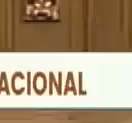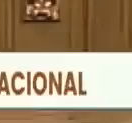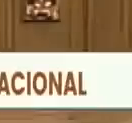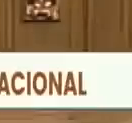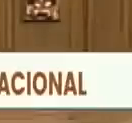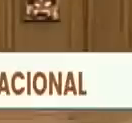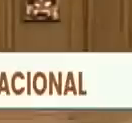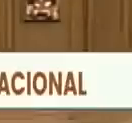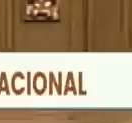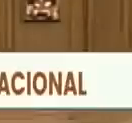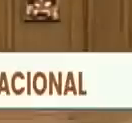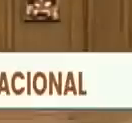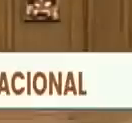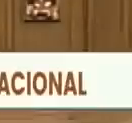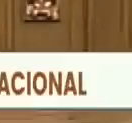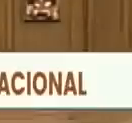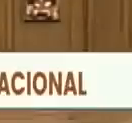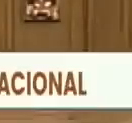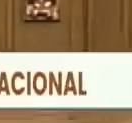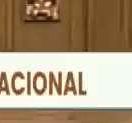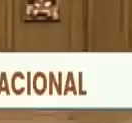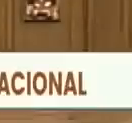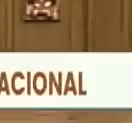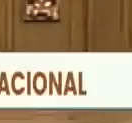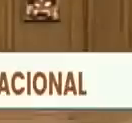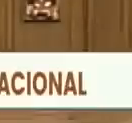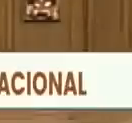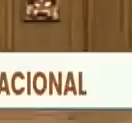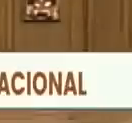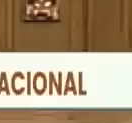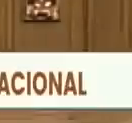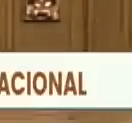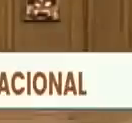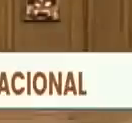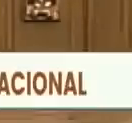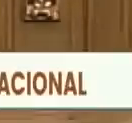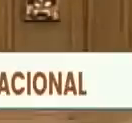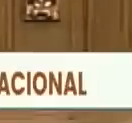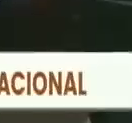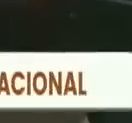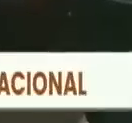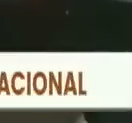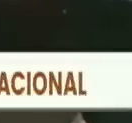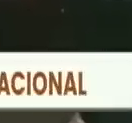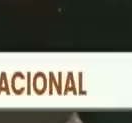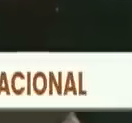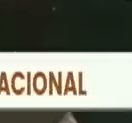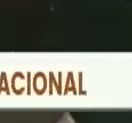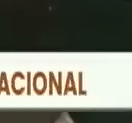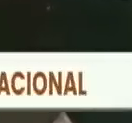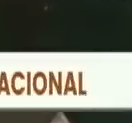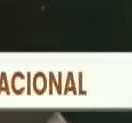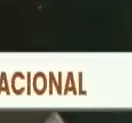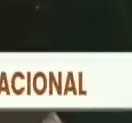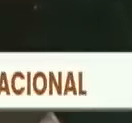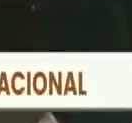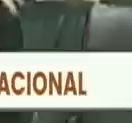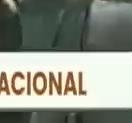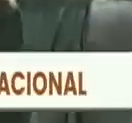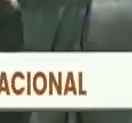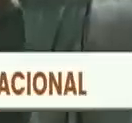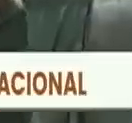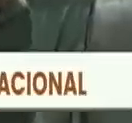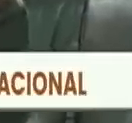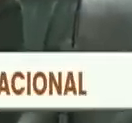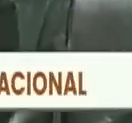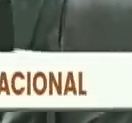libres, democráticas, con CNE electo libre y democrático en el 2024, y de ahí la revolución saldrá victoriosa. Así